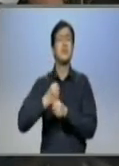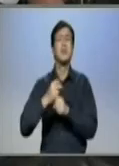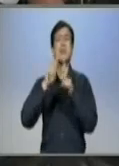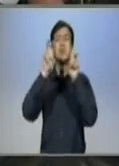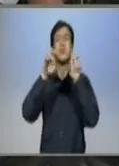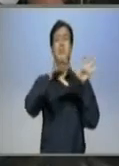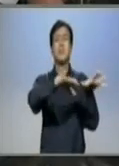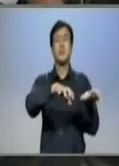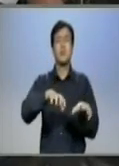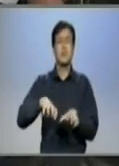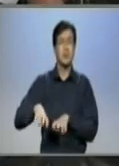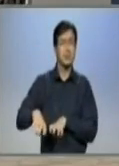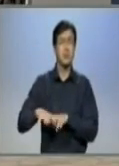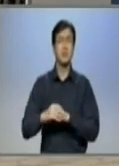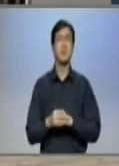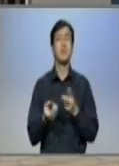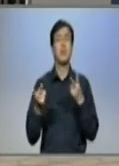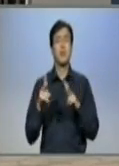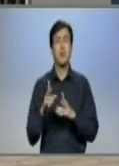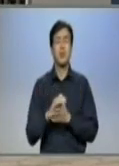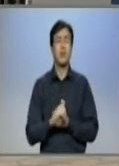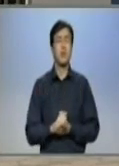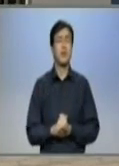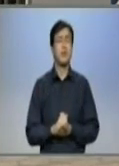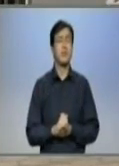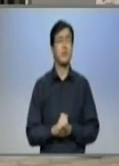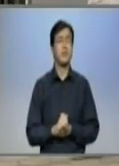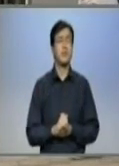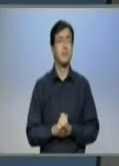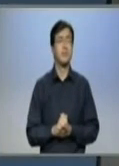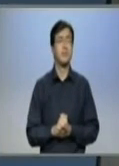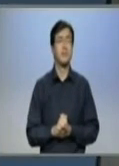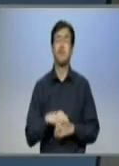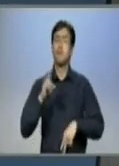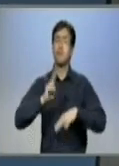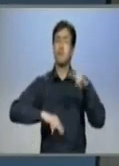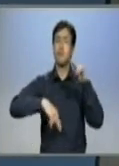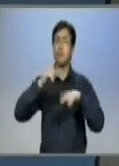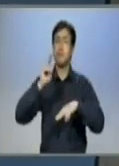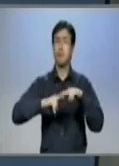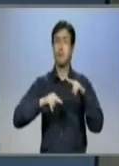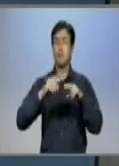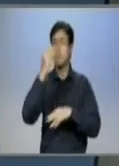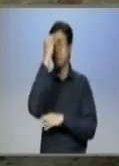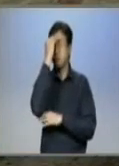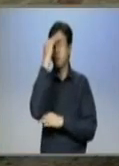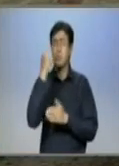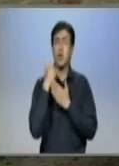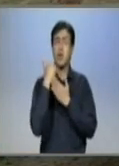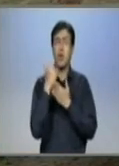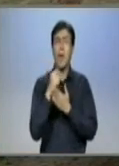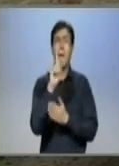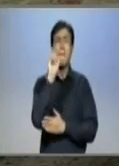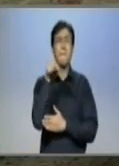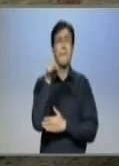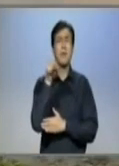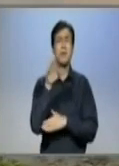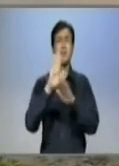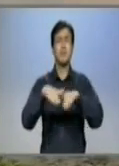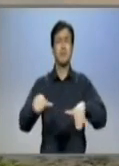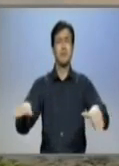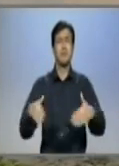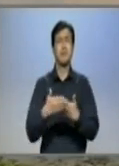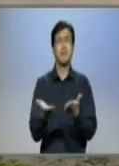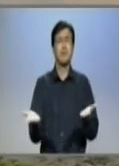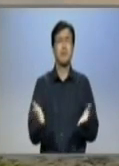labores agrícolas, así como a la caza. La infraestructura educativa beneficiará a más de 1,000 estudiantes. La